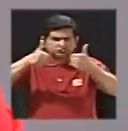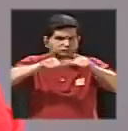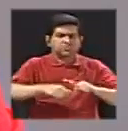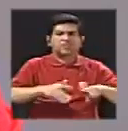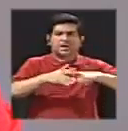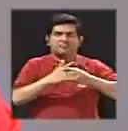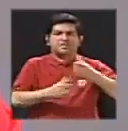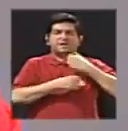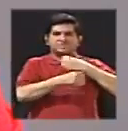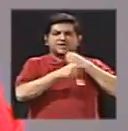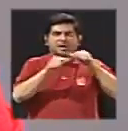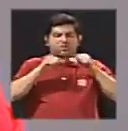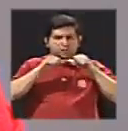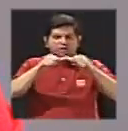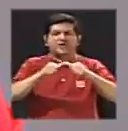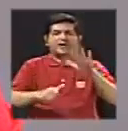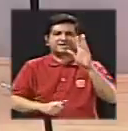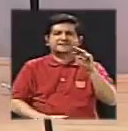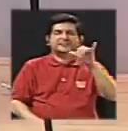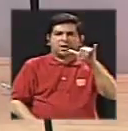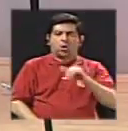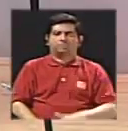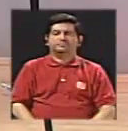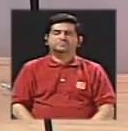huelga indefinida el 5 de mayo. Ya ahí